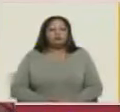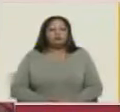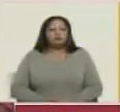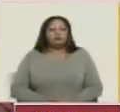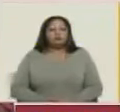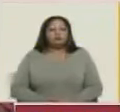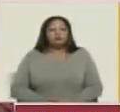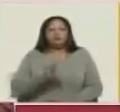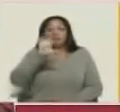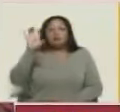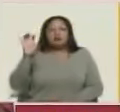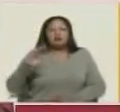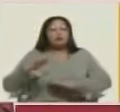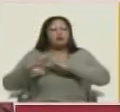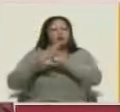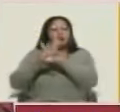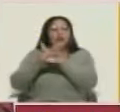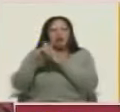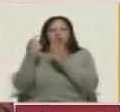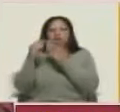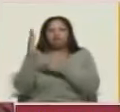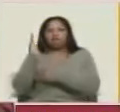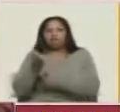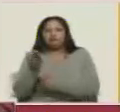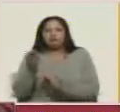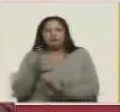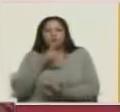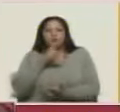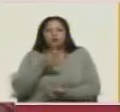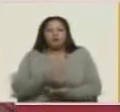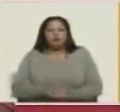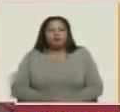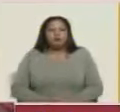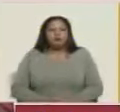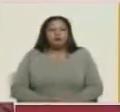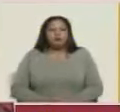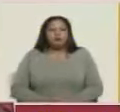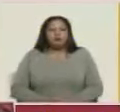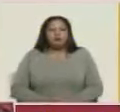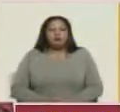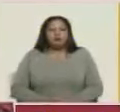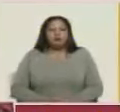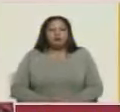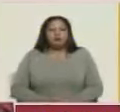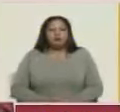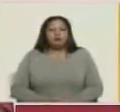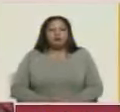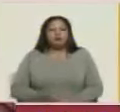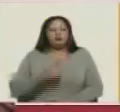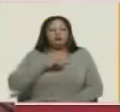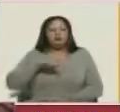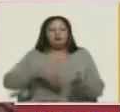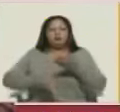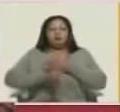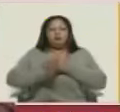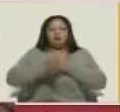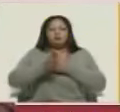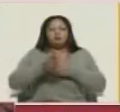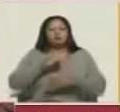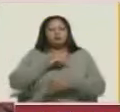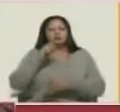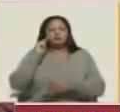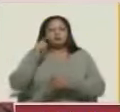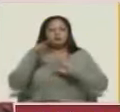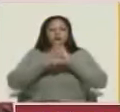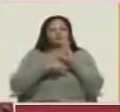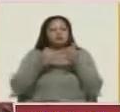El país está bloqueado, sancionado, y nosotros seguimos adelante, porque este pueblo ha dado